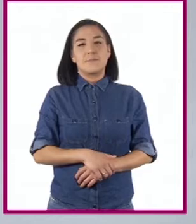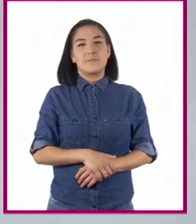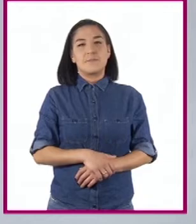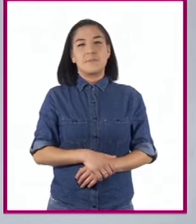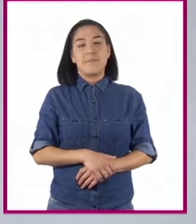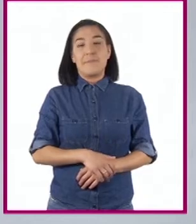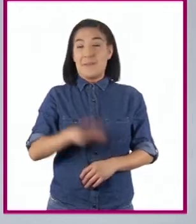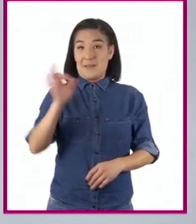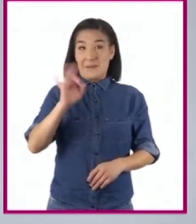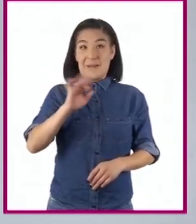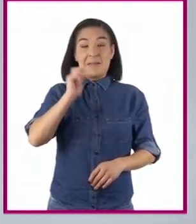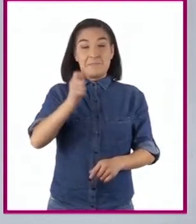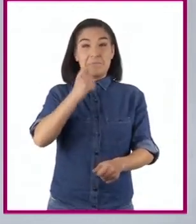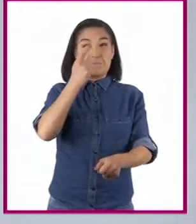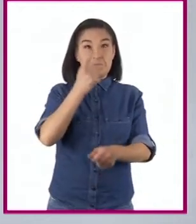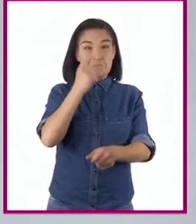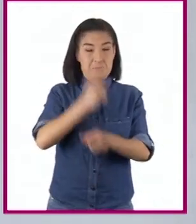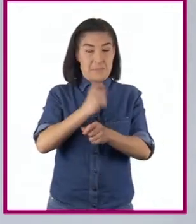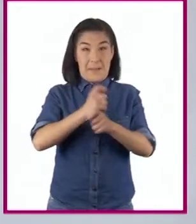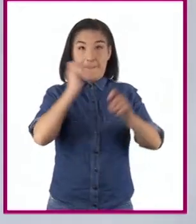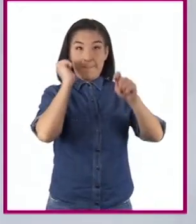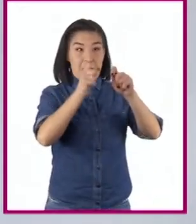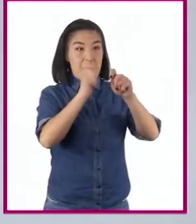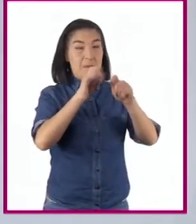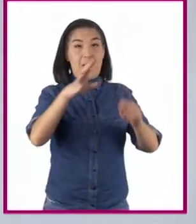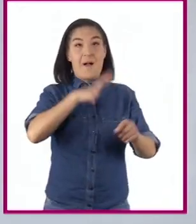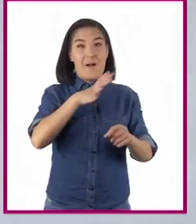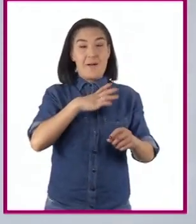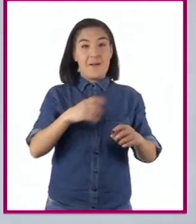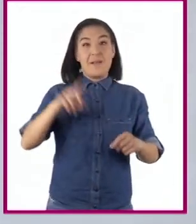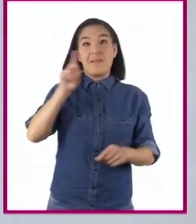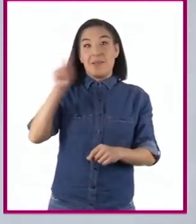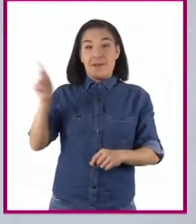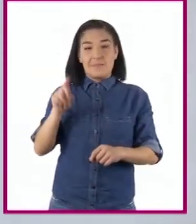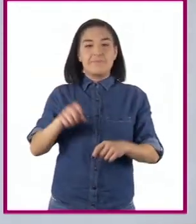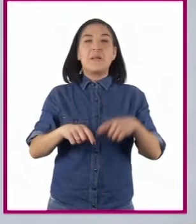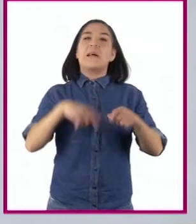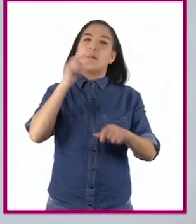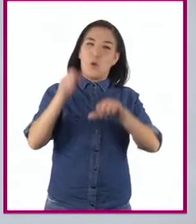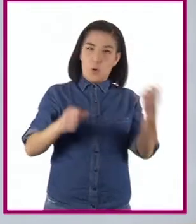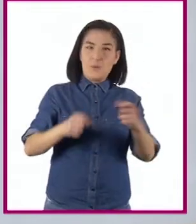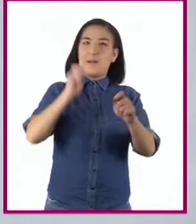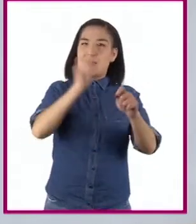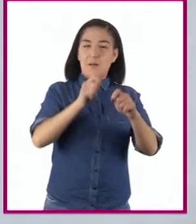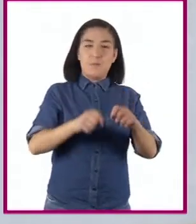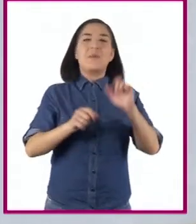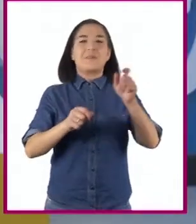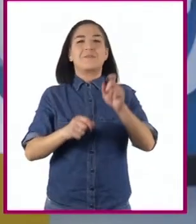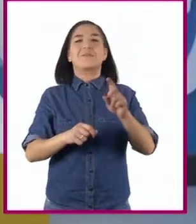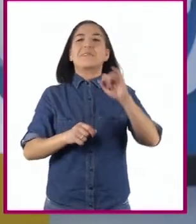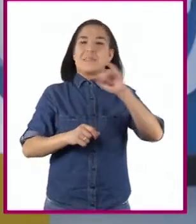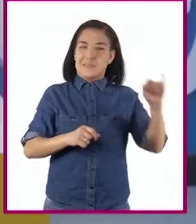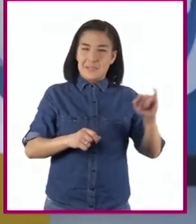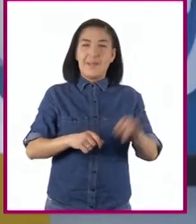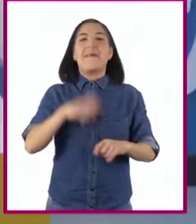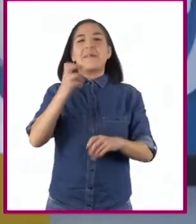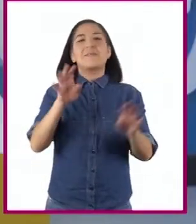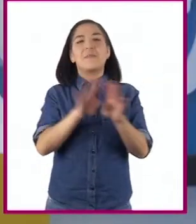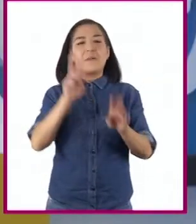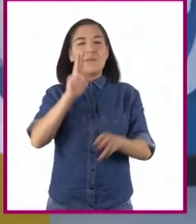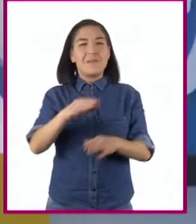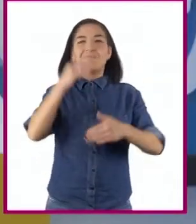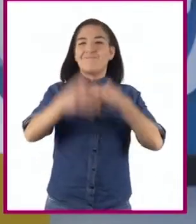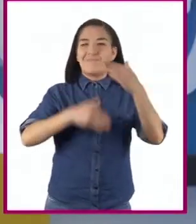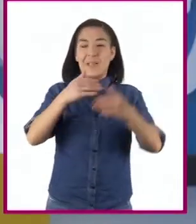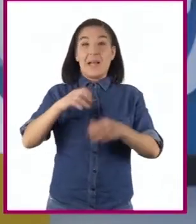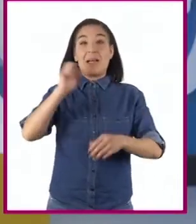Si el primer clavo apunta hacia la derecha, el siguiente debe apuntar hacia la izquierda, y así sucesivamente. Hay que asegurarnos